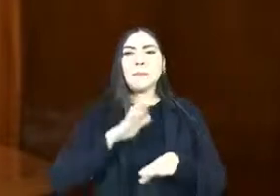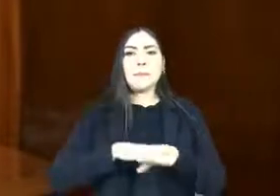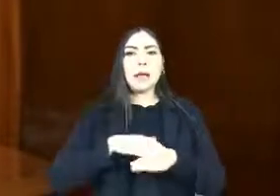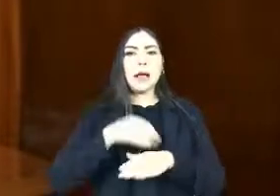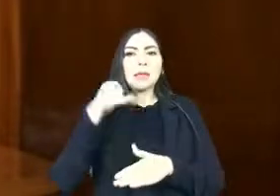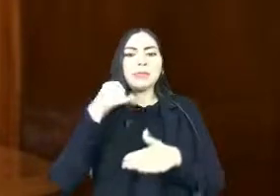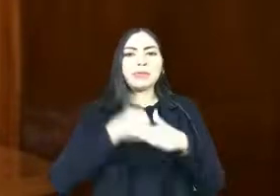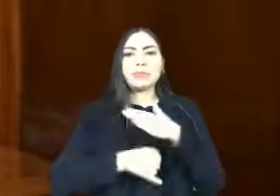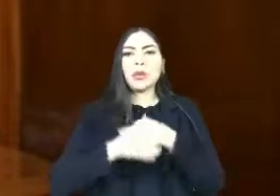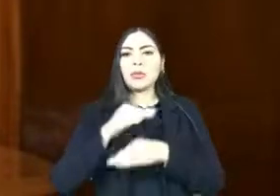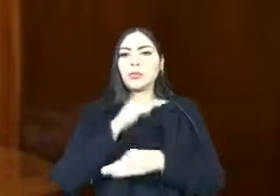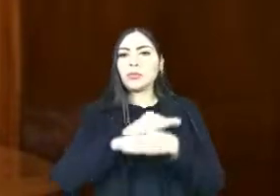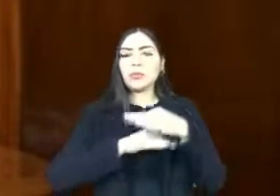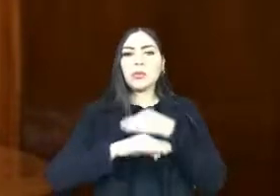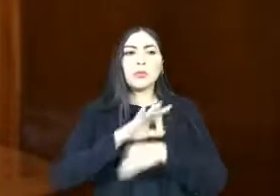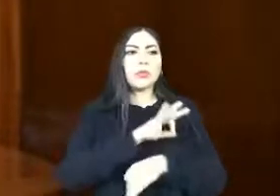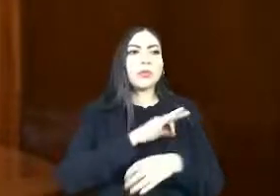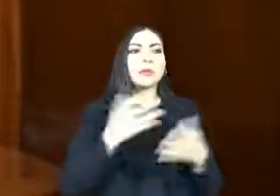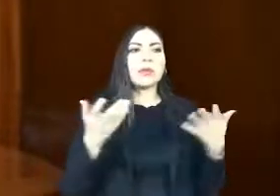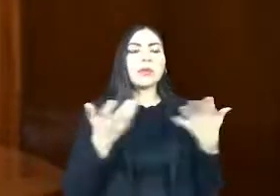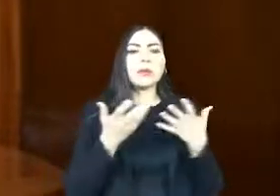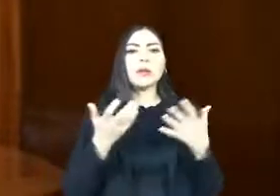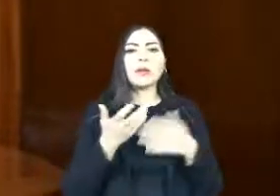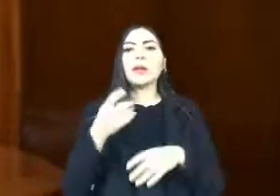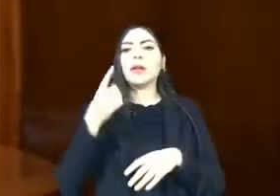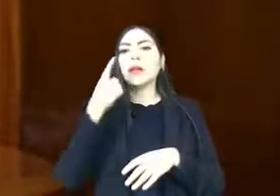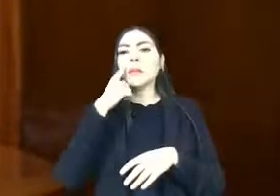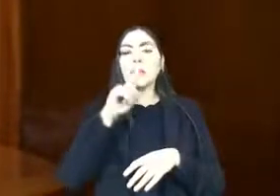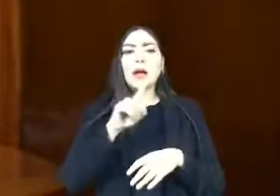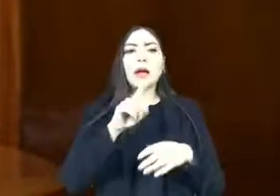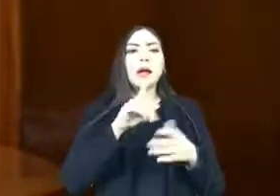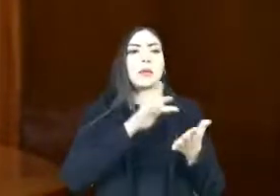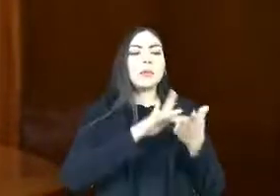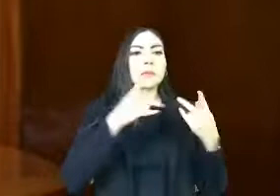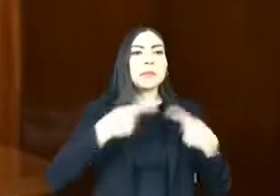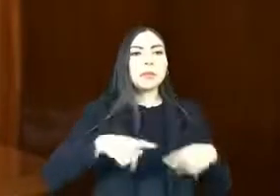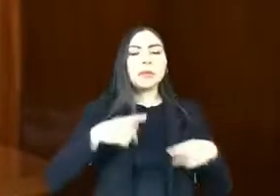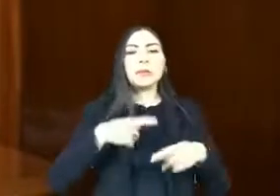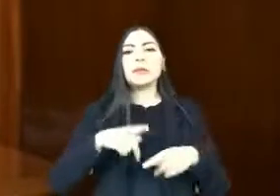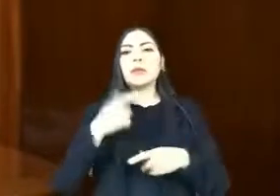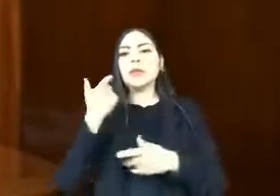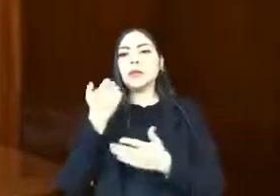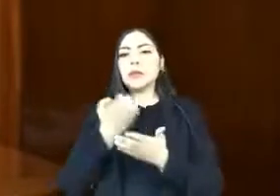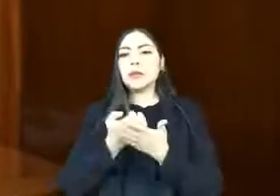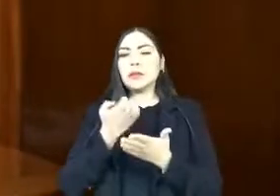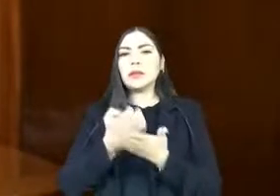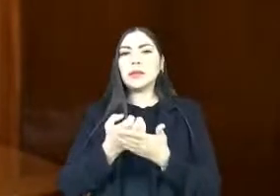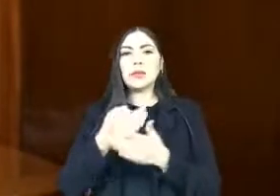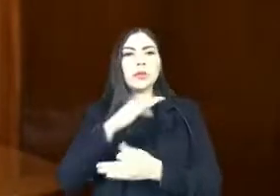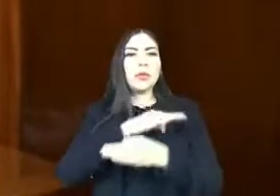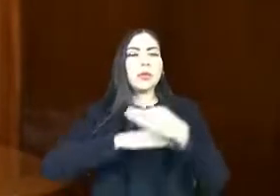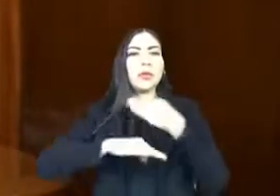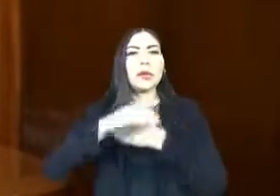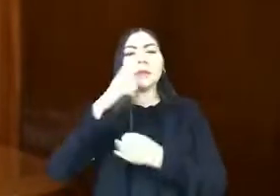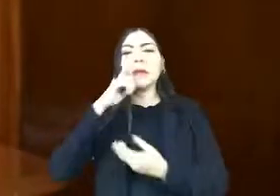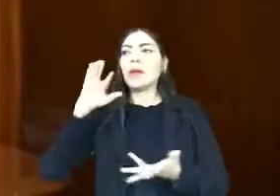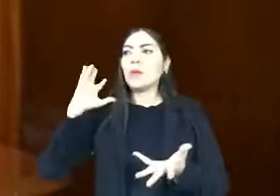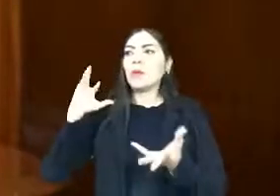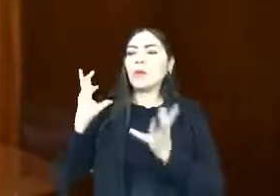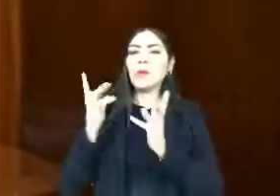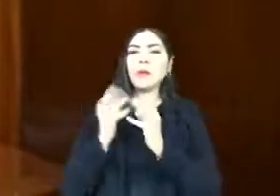financieras justo en defender el cuerpo social en su conjunto y